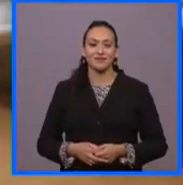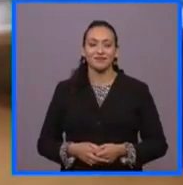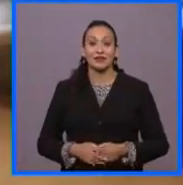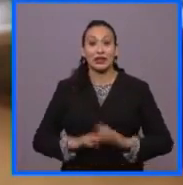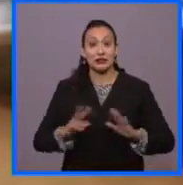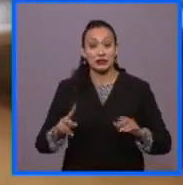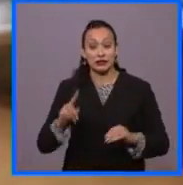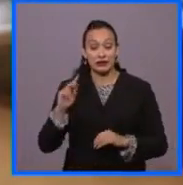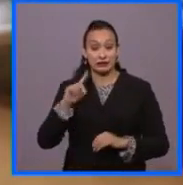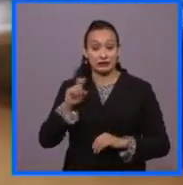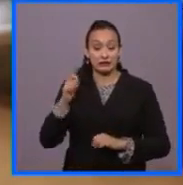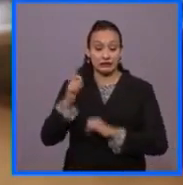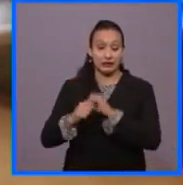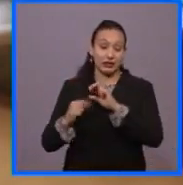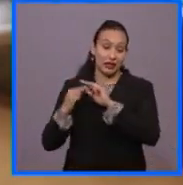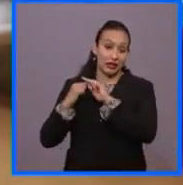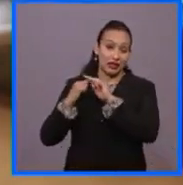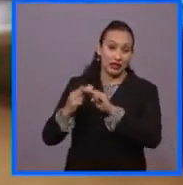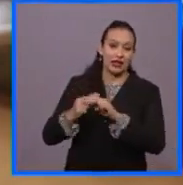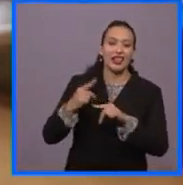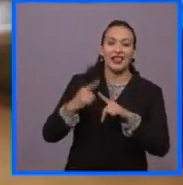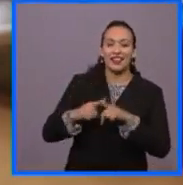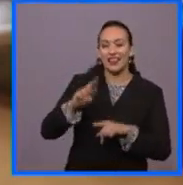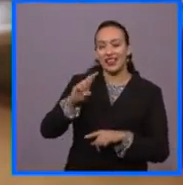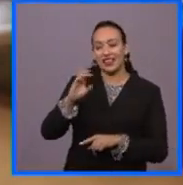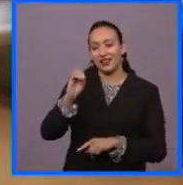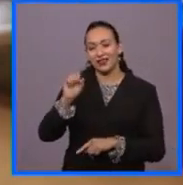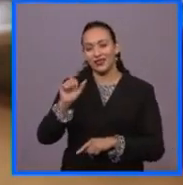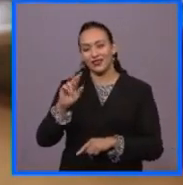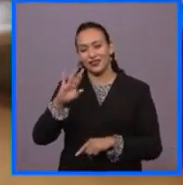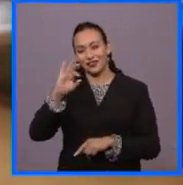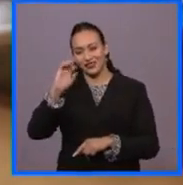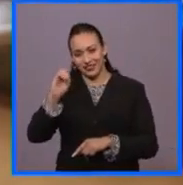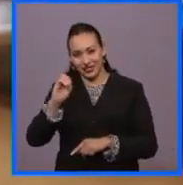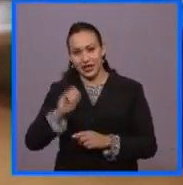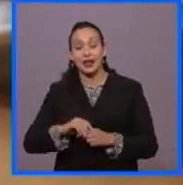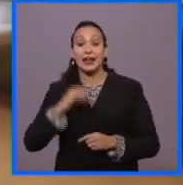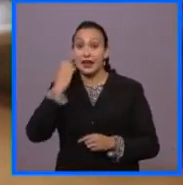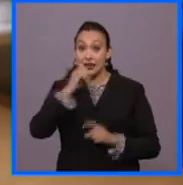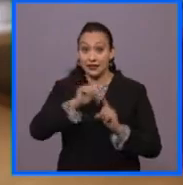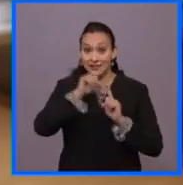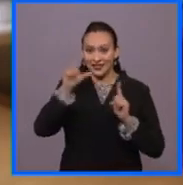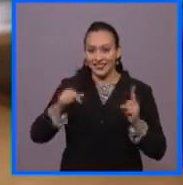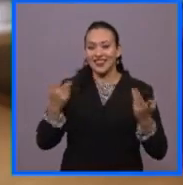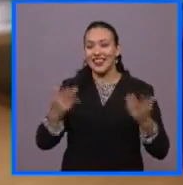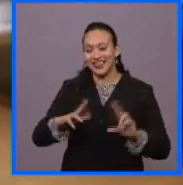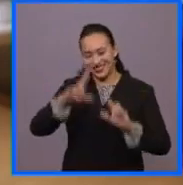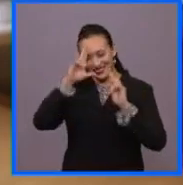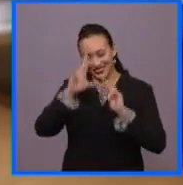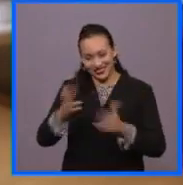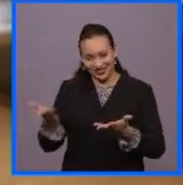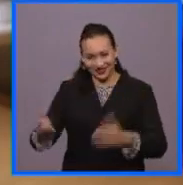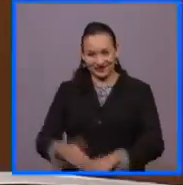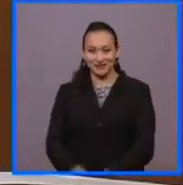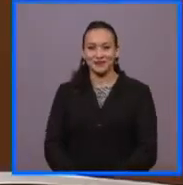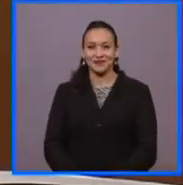Se cumplieron 100 años del natalicio de Rosario Castellanos y el Colegio Nacional organizó un homenaje.